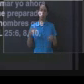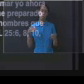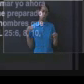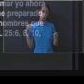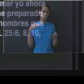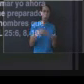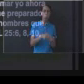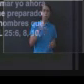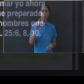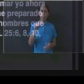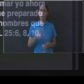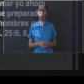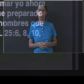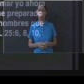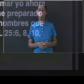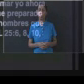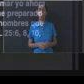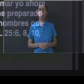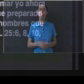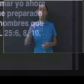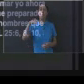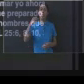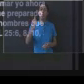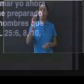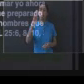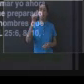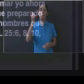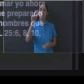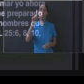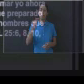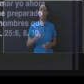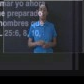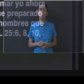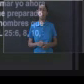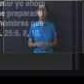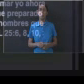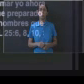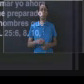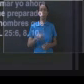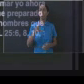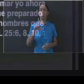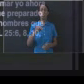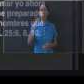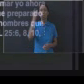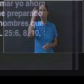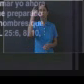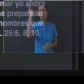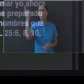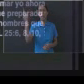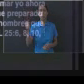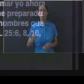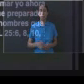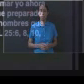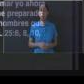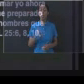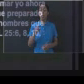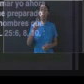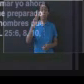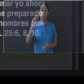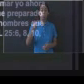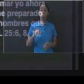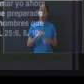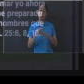naval, el insensato que yo dé? Que yo vaya a dar. Pero esto no solo se reduce o se